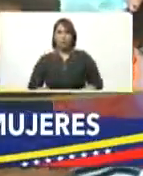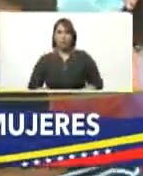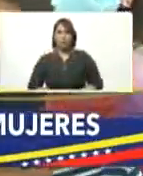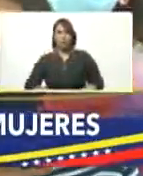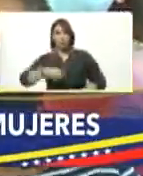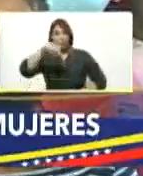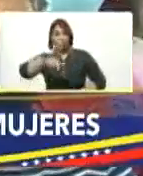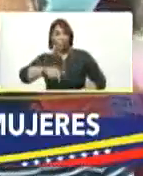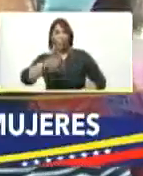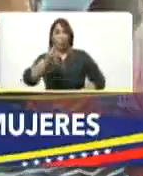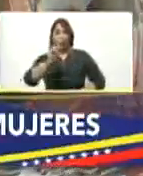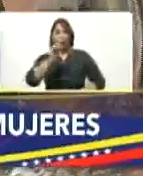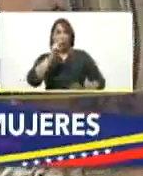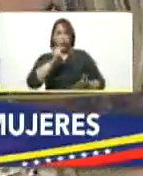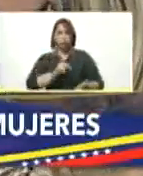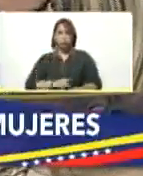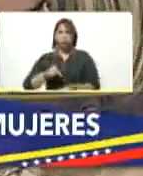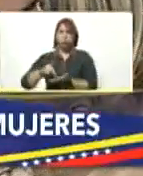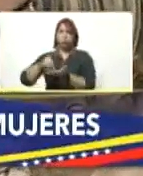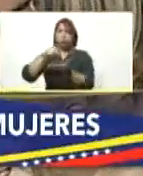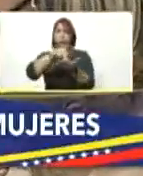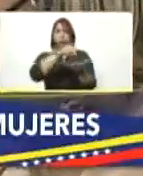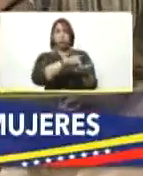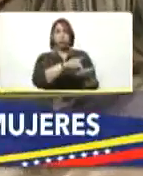Hoy están presentes aquí